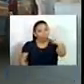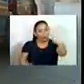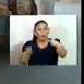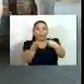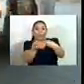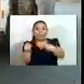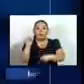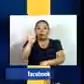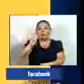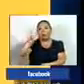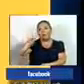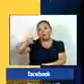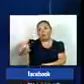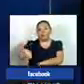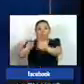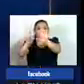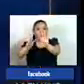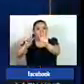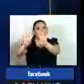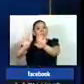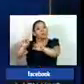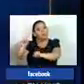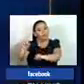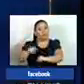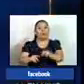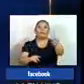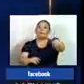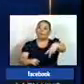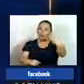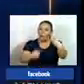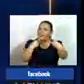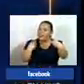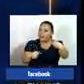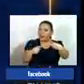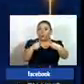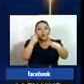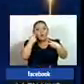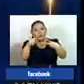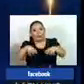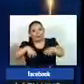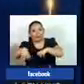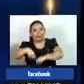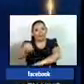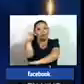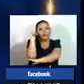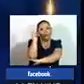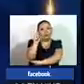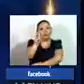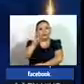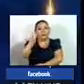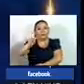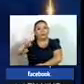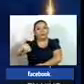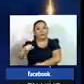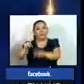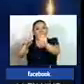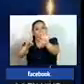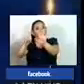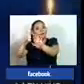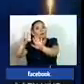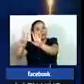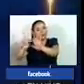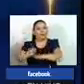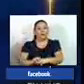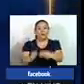42.791. Le sigue el Departamento de la Libertad con 12.617